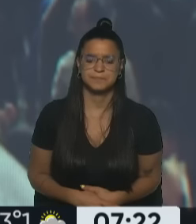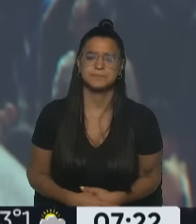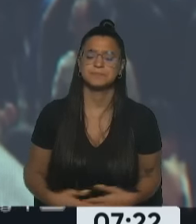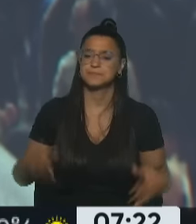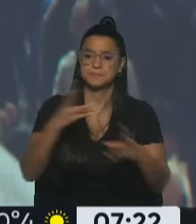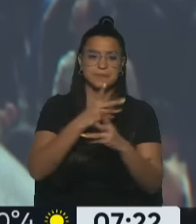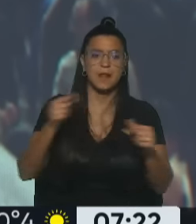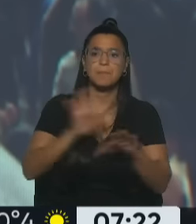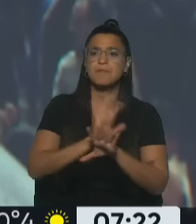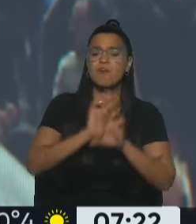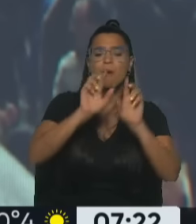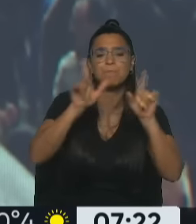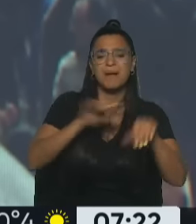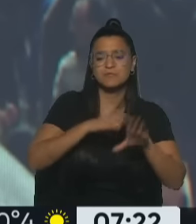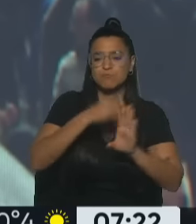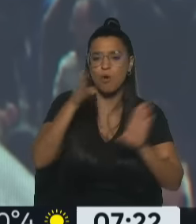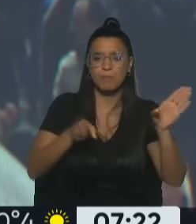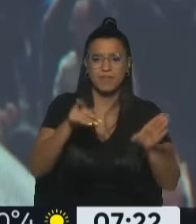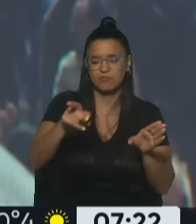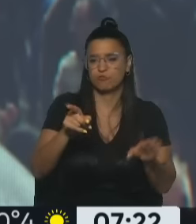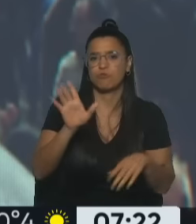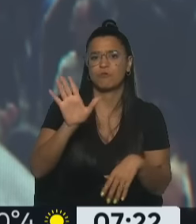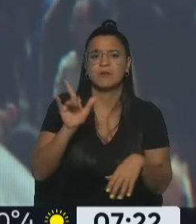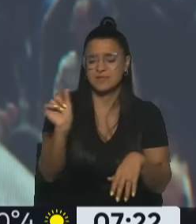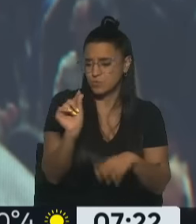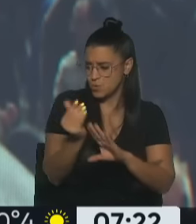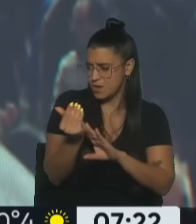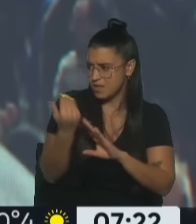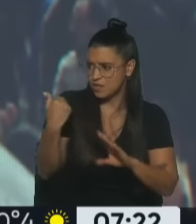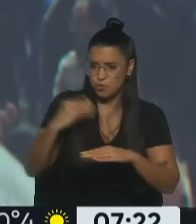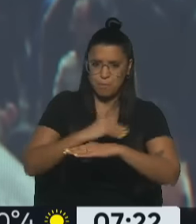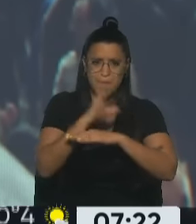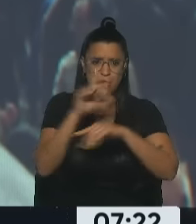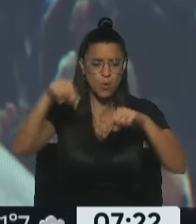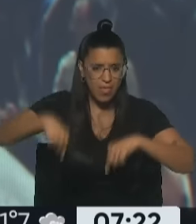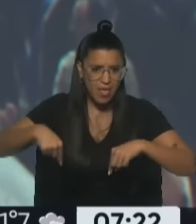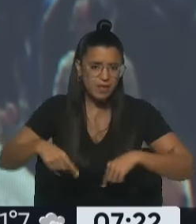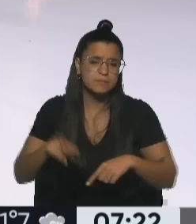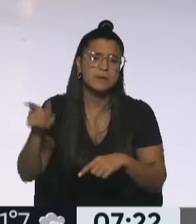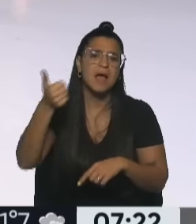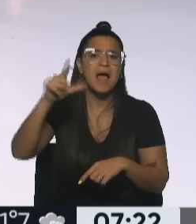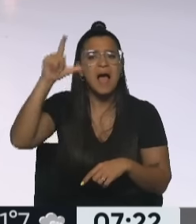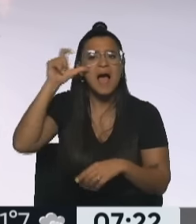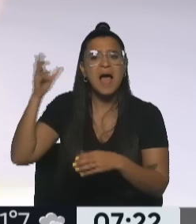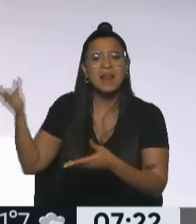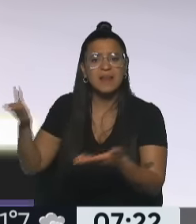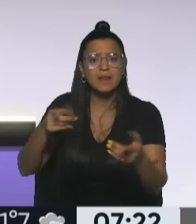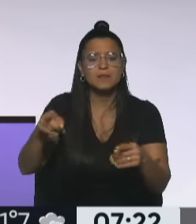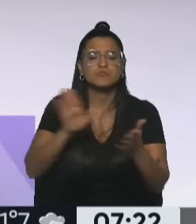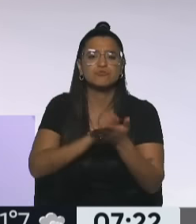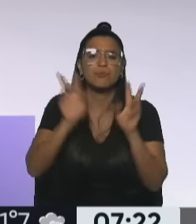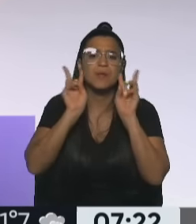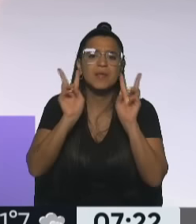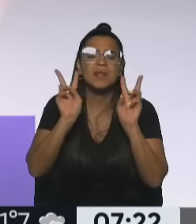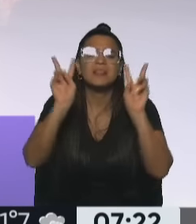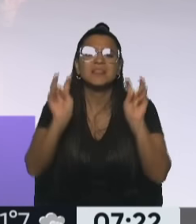Terminó la tregua en Oriente Medio. Esto ocurrió hace horas, nada más, en la madrugada de nuestro país. Y con Ale Leucao nos ocupamos del tema en el marco de